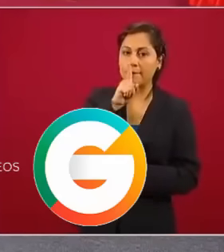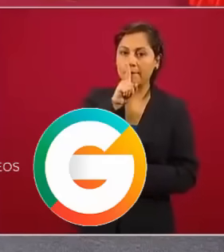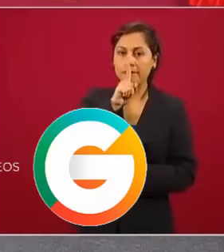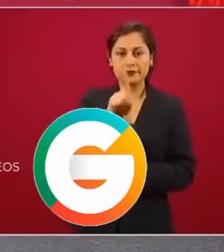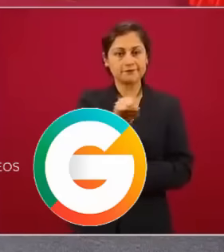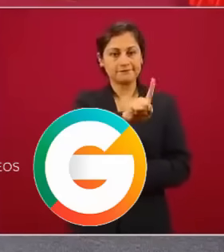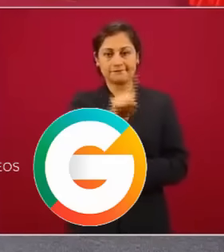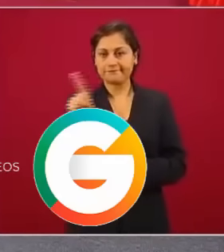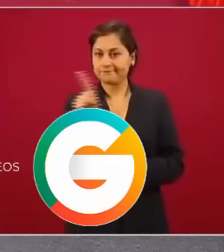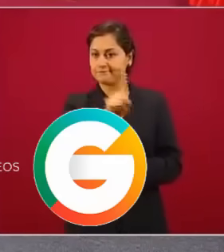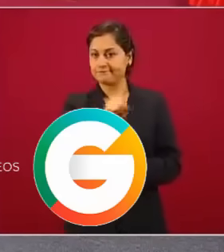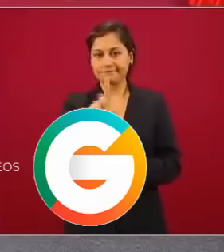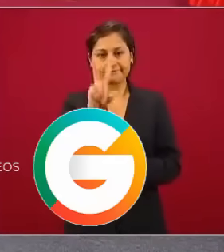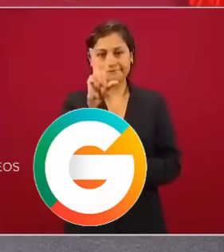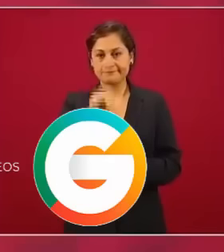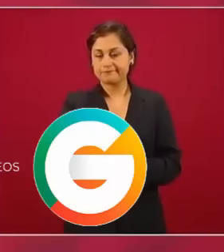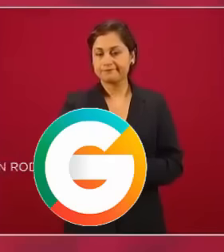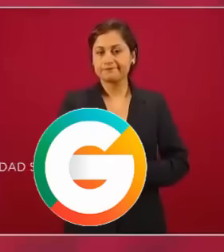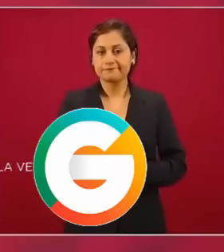a